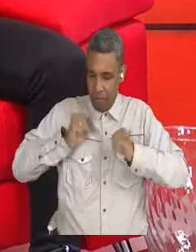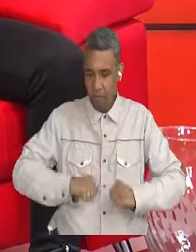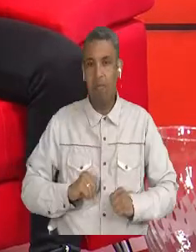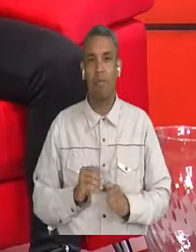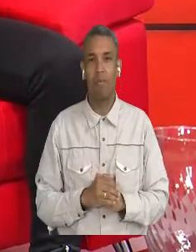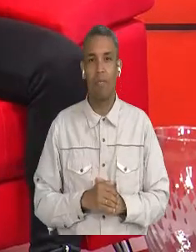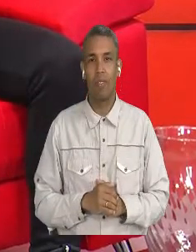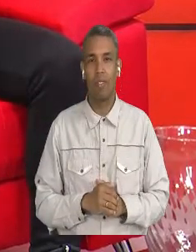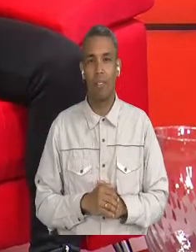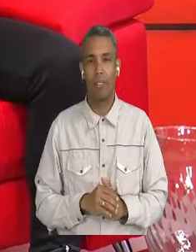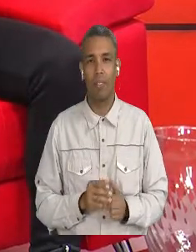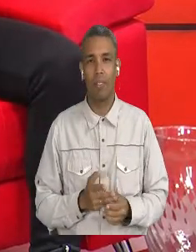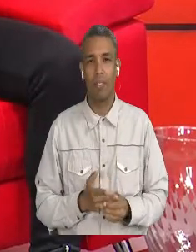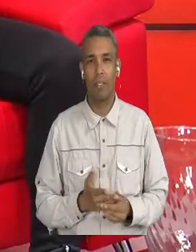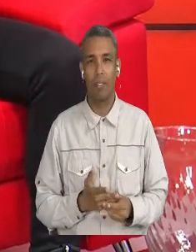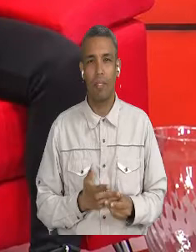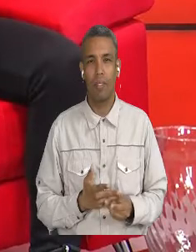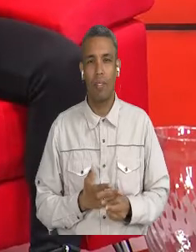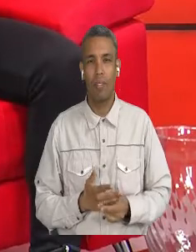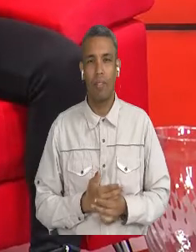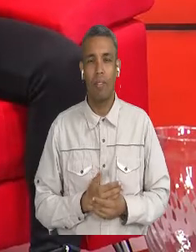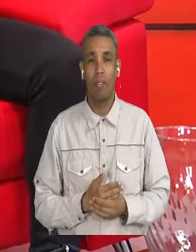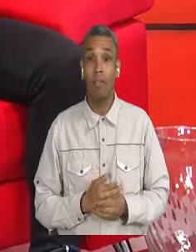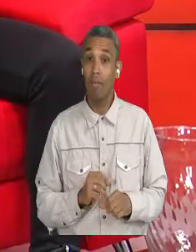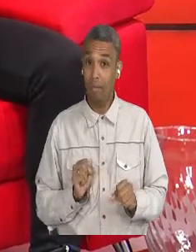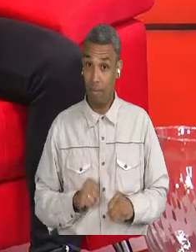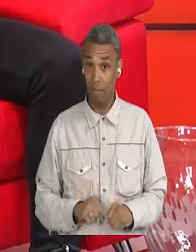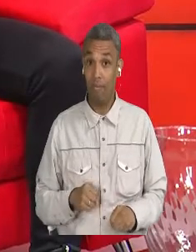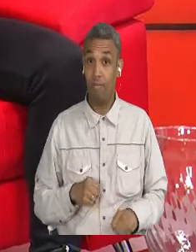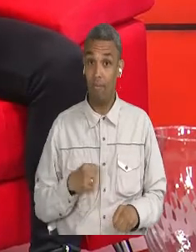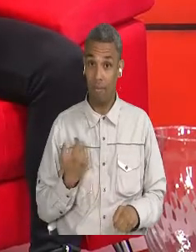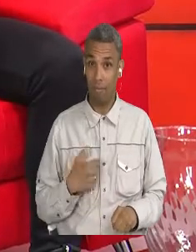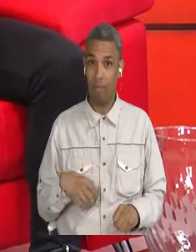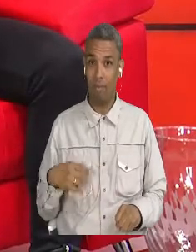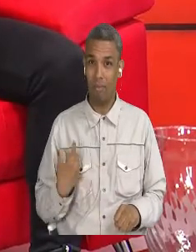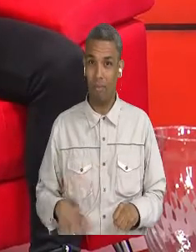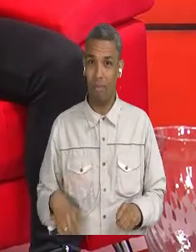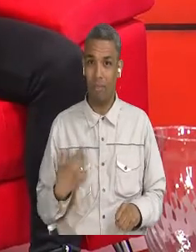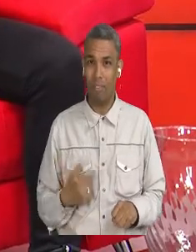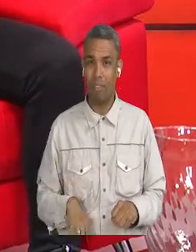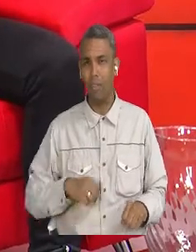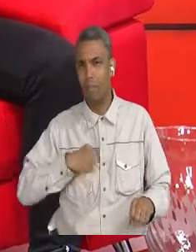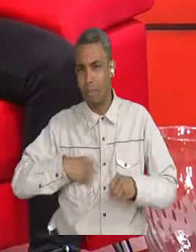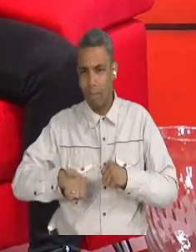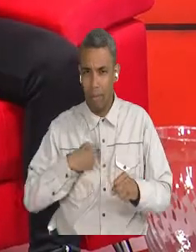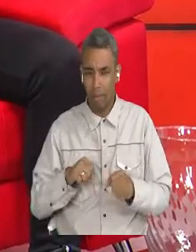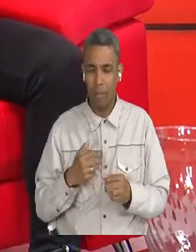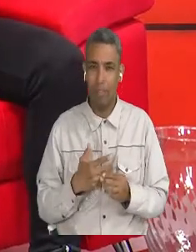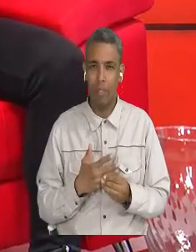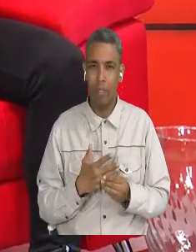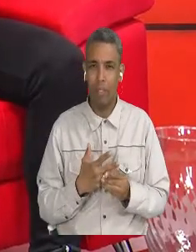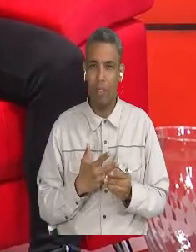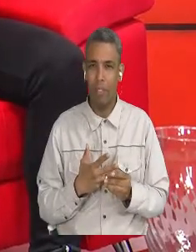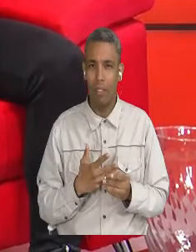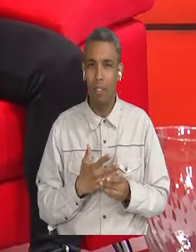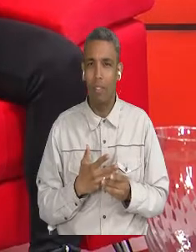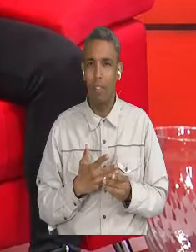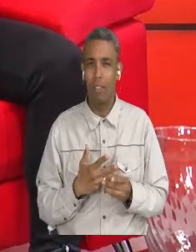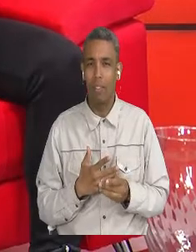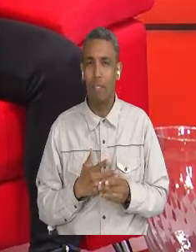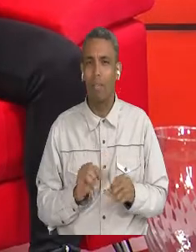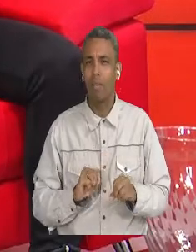no es un gimnasio personalizado, el trabajo que se hace prácticamente lo hacen de esta forma. ¿Cómo incentivan ustedes